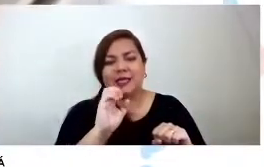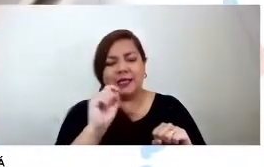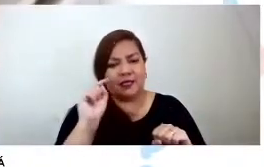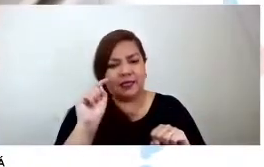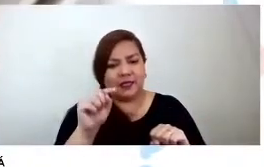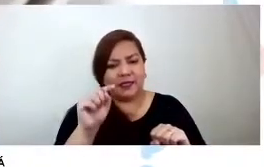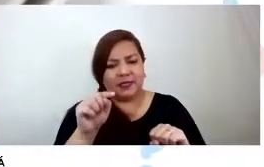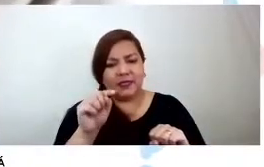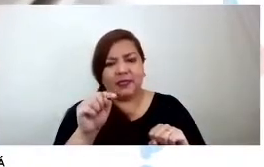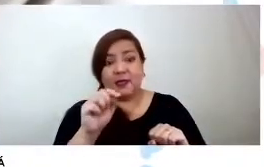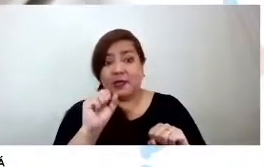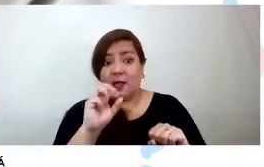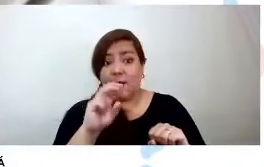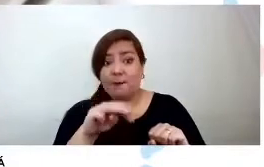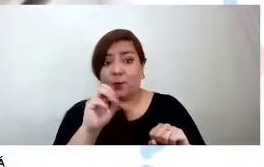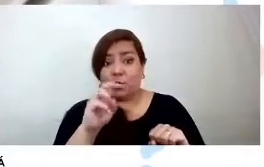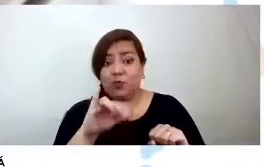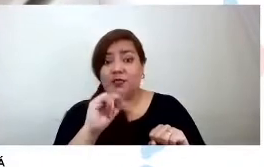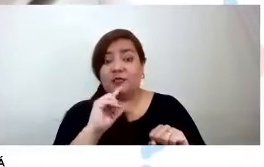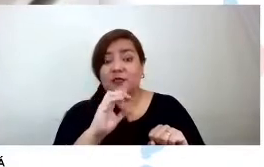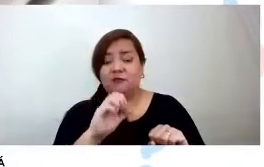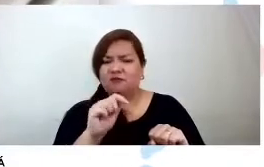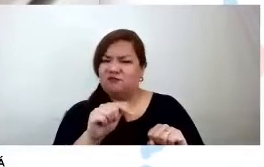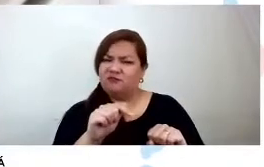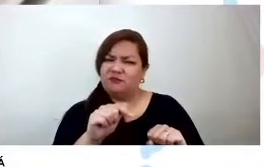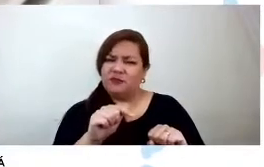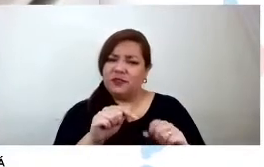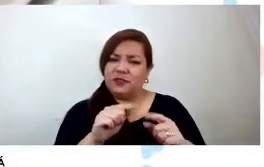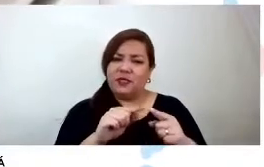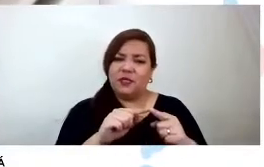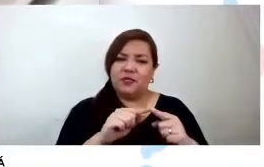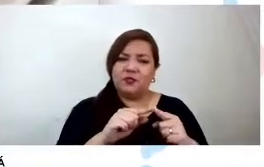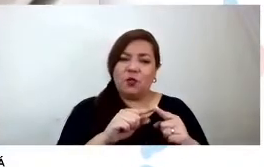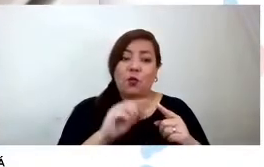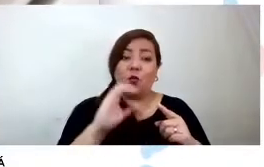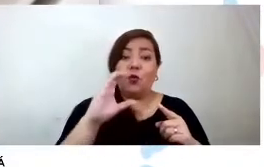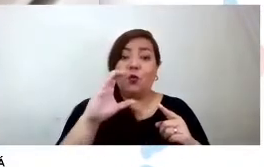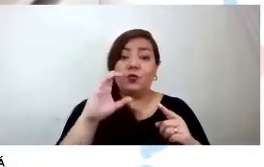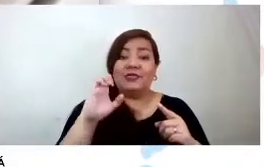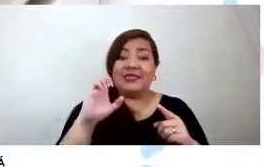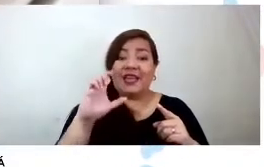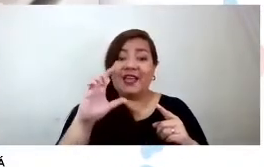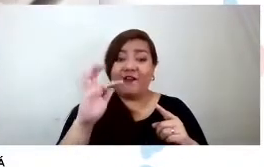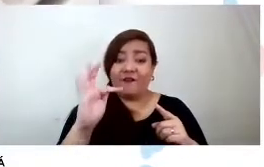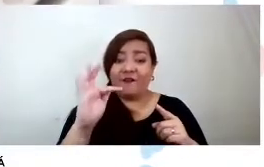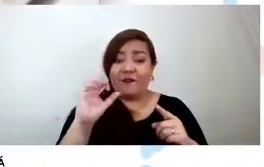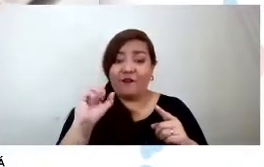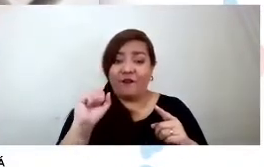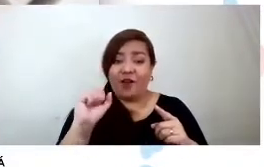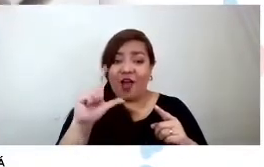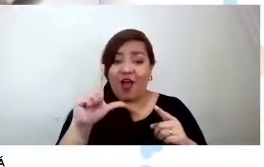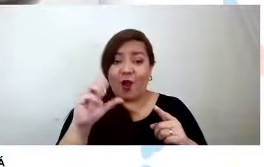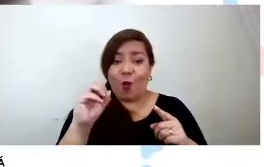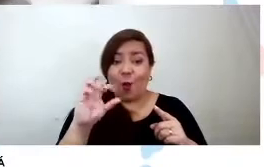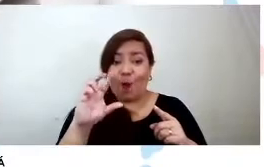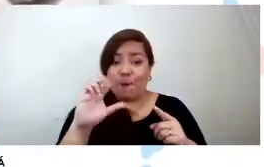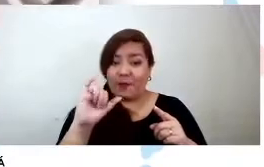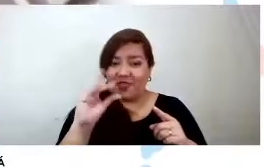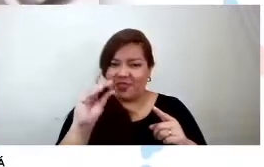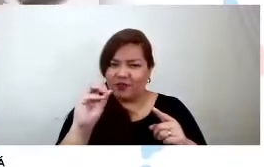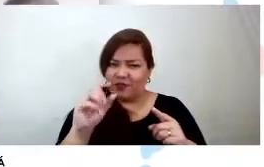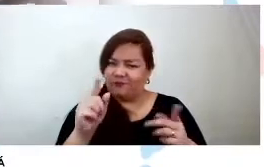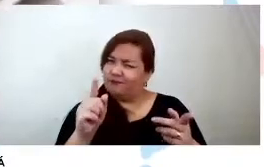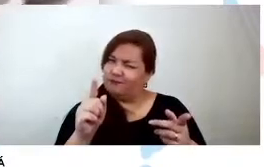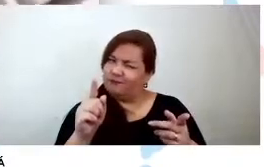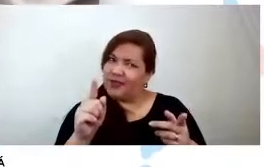son cefalópodos, de una manera más sencilla. Es como pulpos,